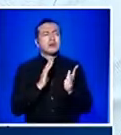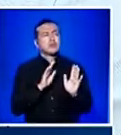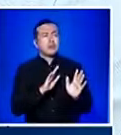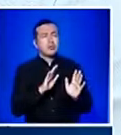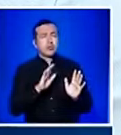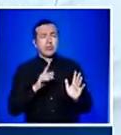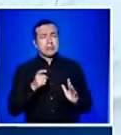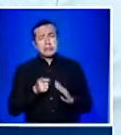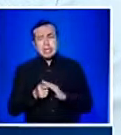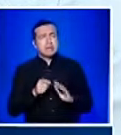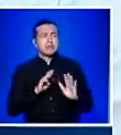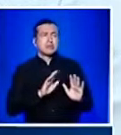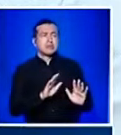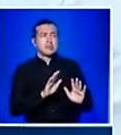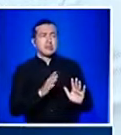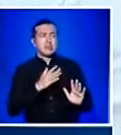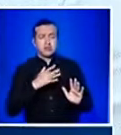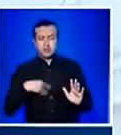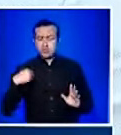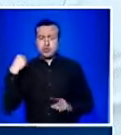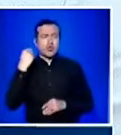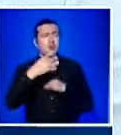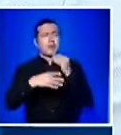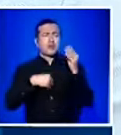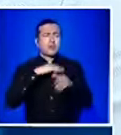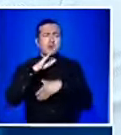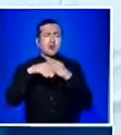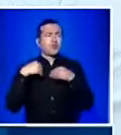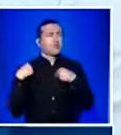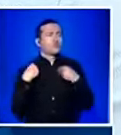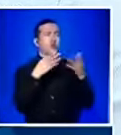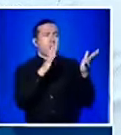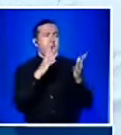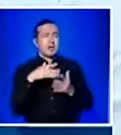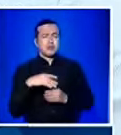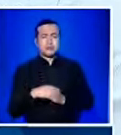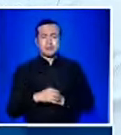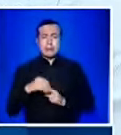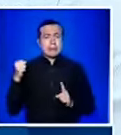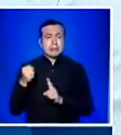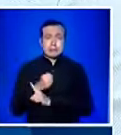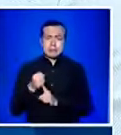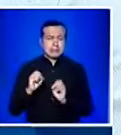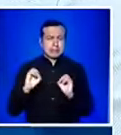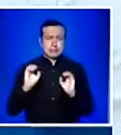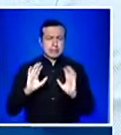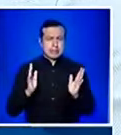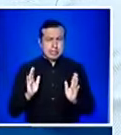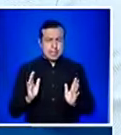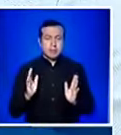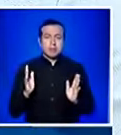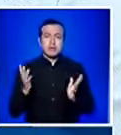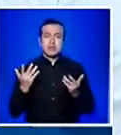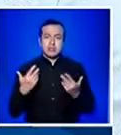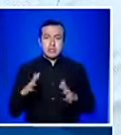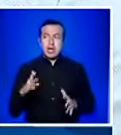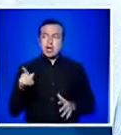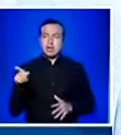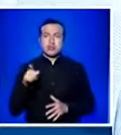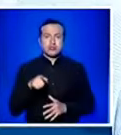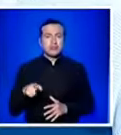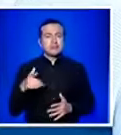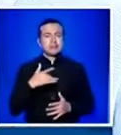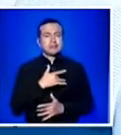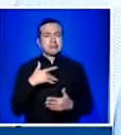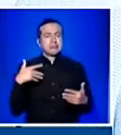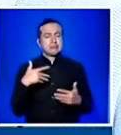le hagan nada y que ellos entregaban todo. Gracias a Dios no les golpearon, pero está muy asustado. Con